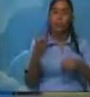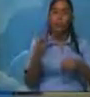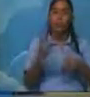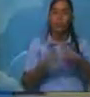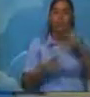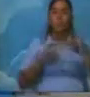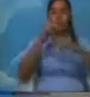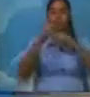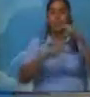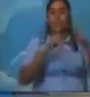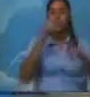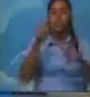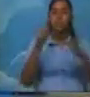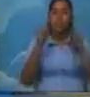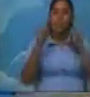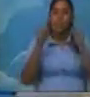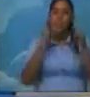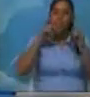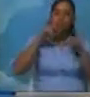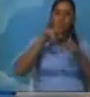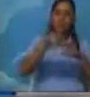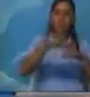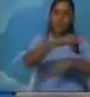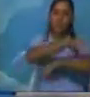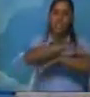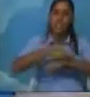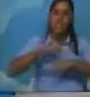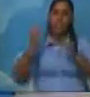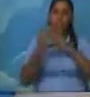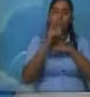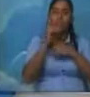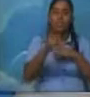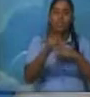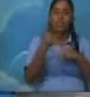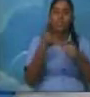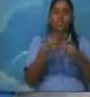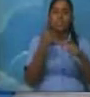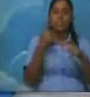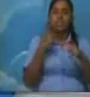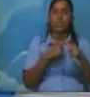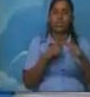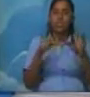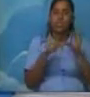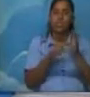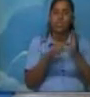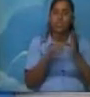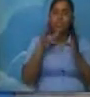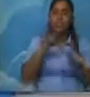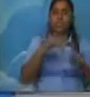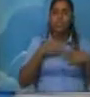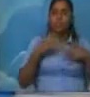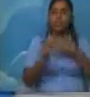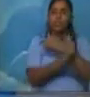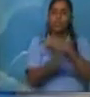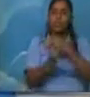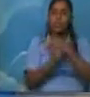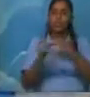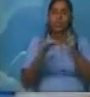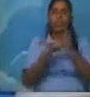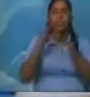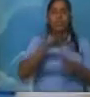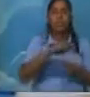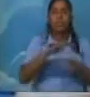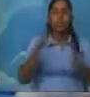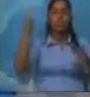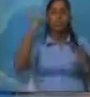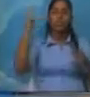multiplicaría las fieras contra ti Y entonces a dónde está mi protección Dónde está mi sabiduría